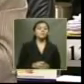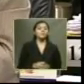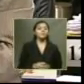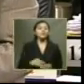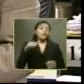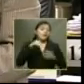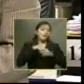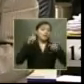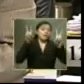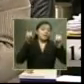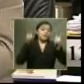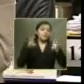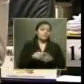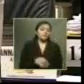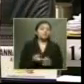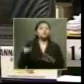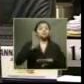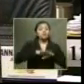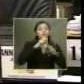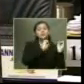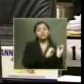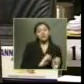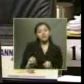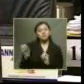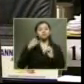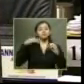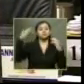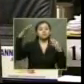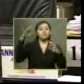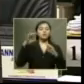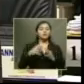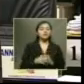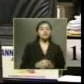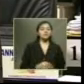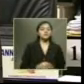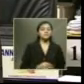En el tema de las organizaciones políticas,